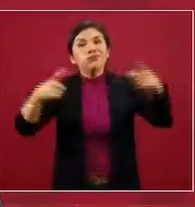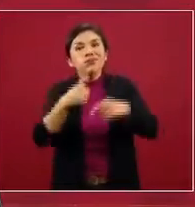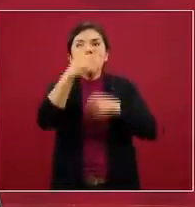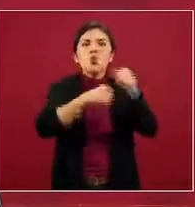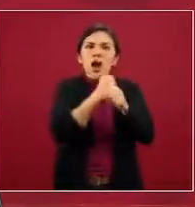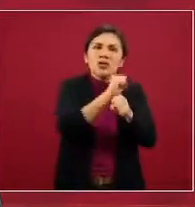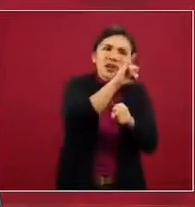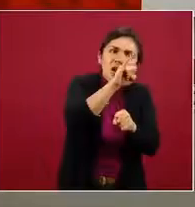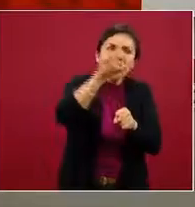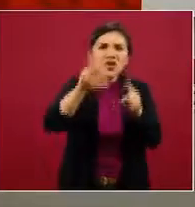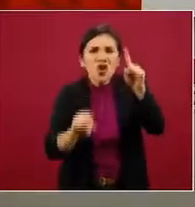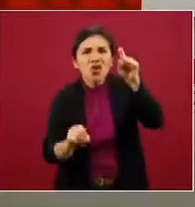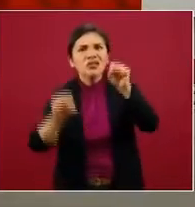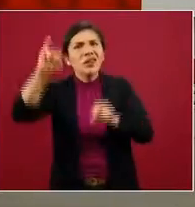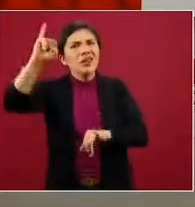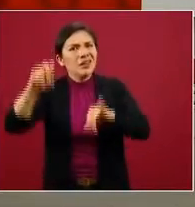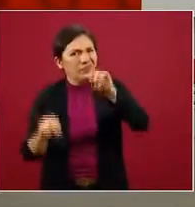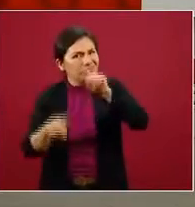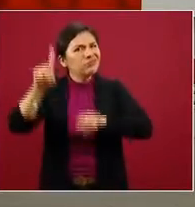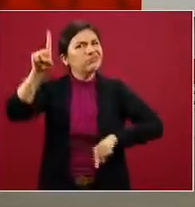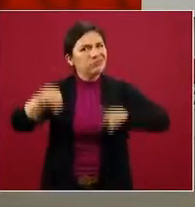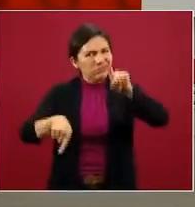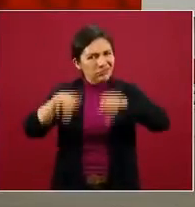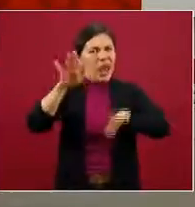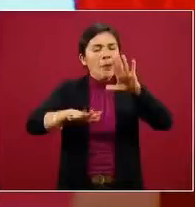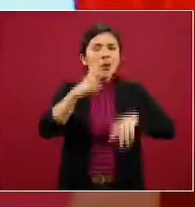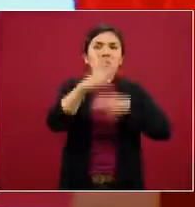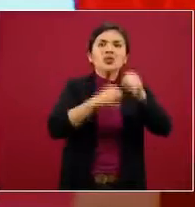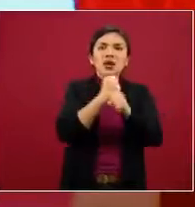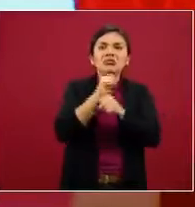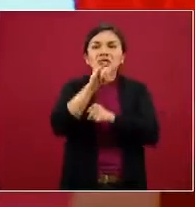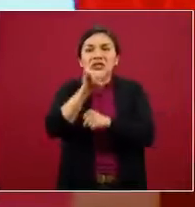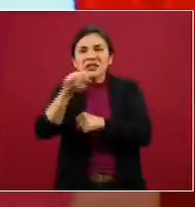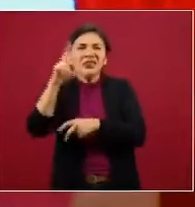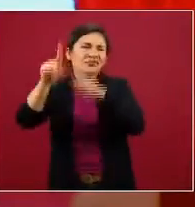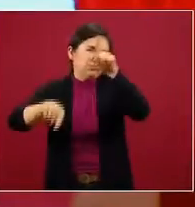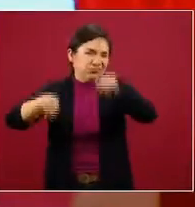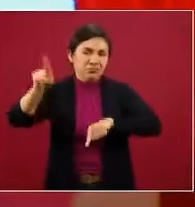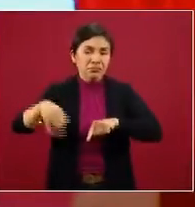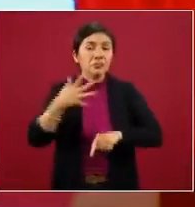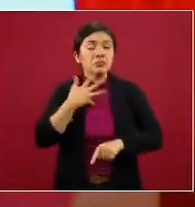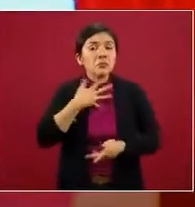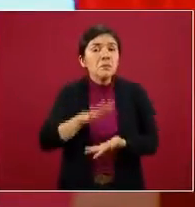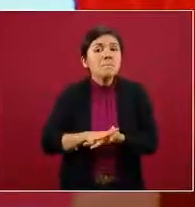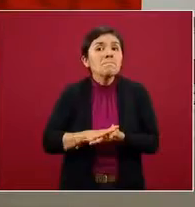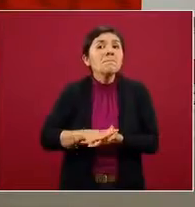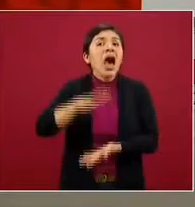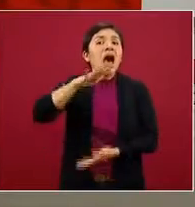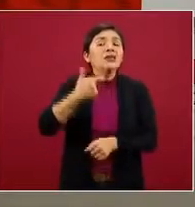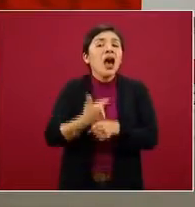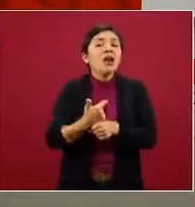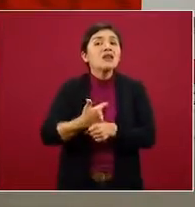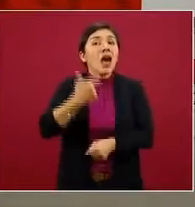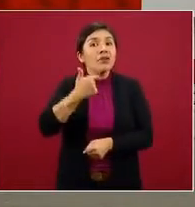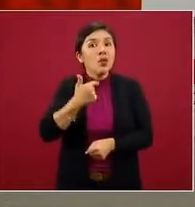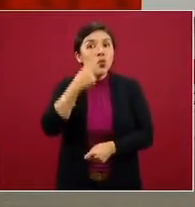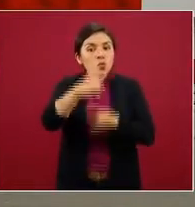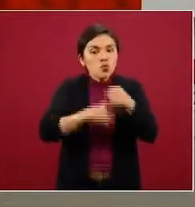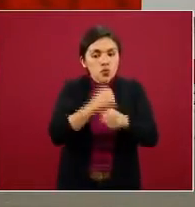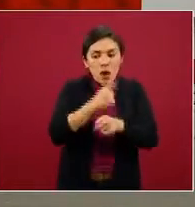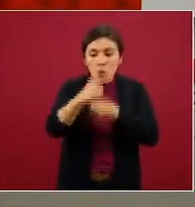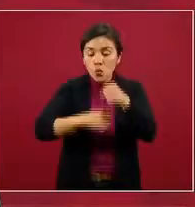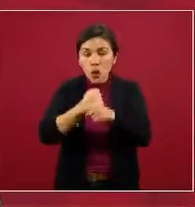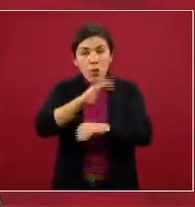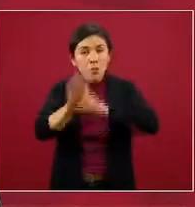año sí, un año no, algunos ha sido en 2 años consecutivos, tenemos una mayor afección. Cada año mueren